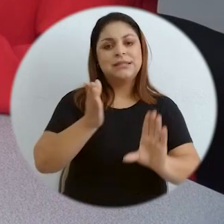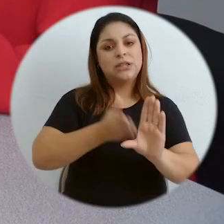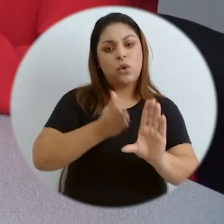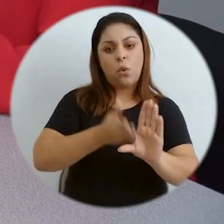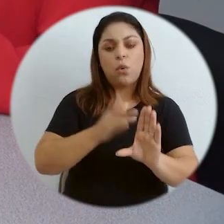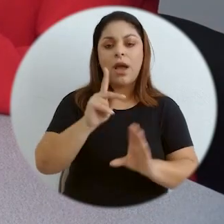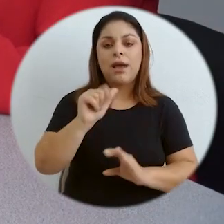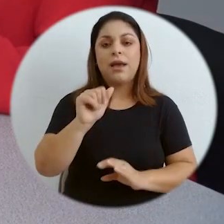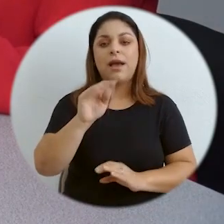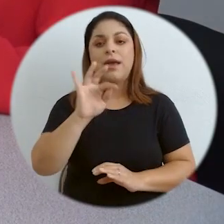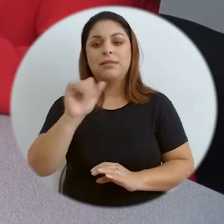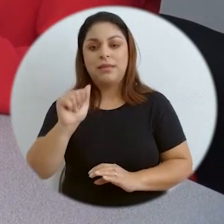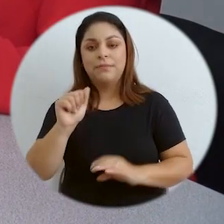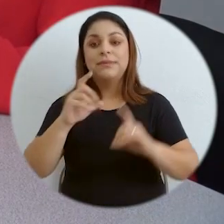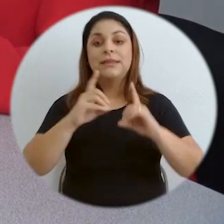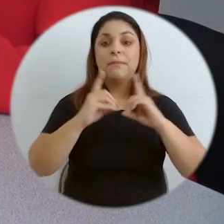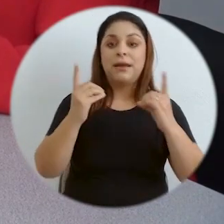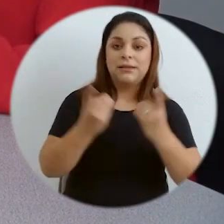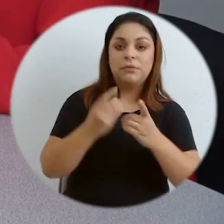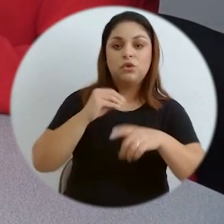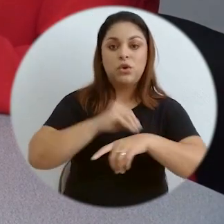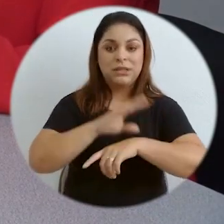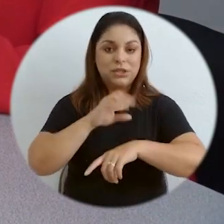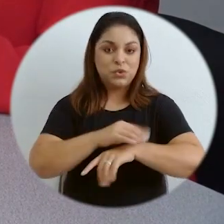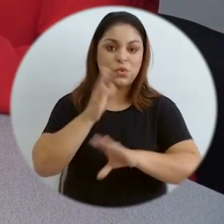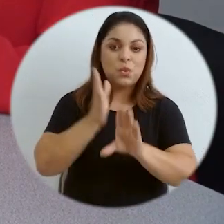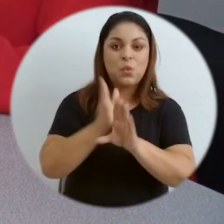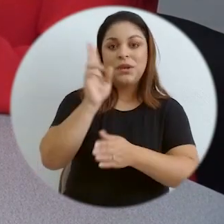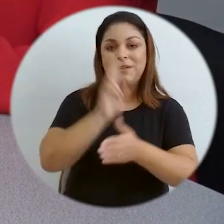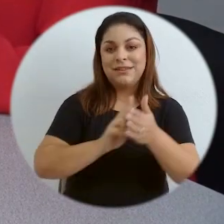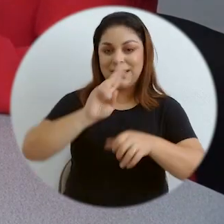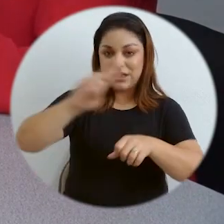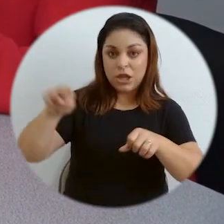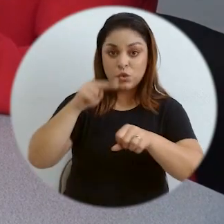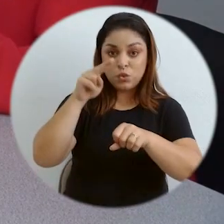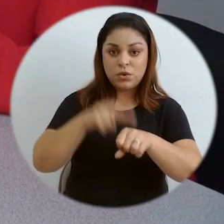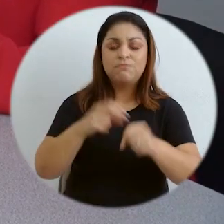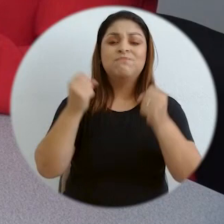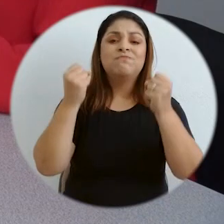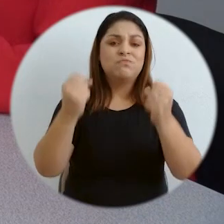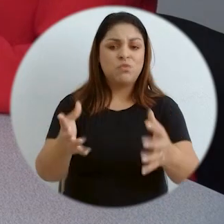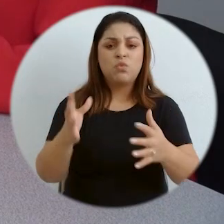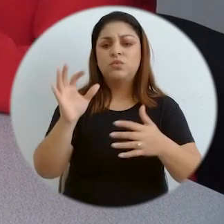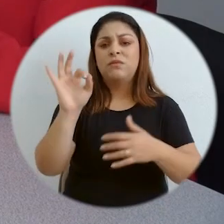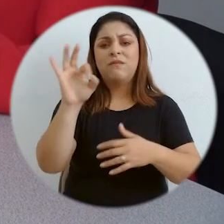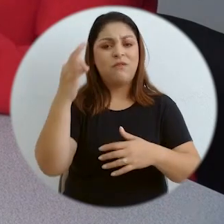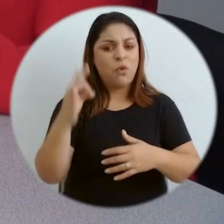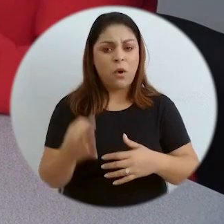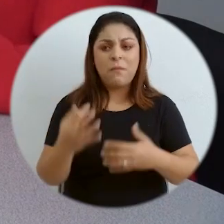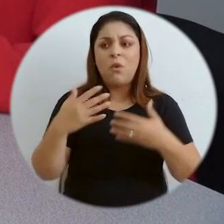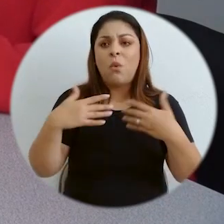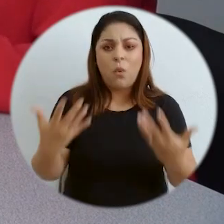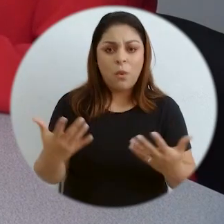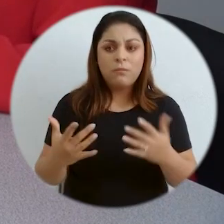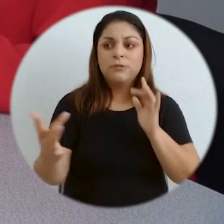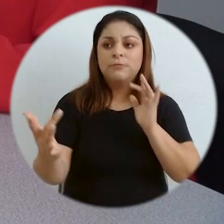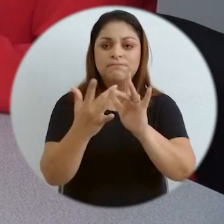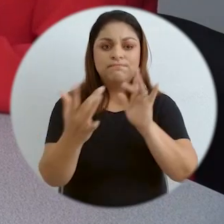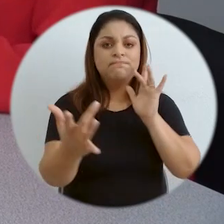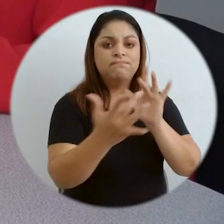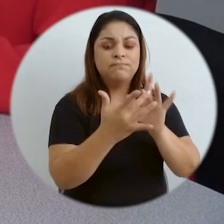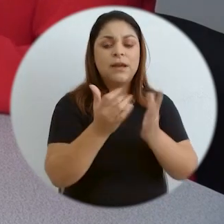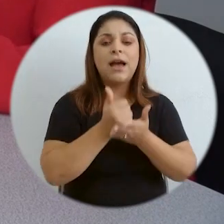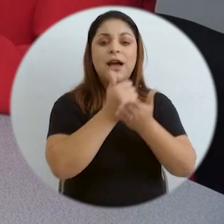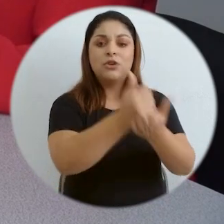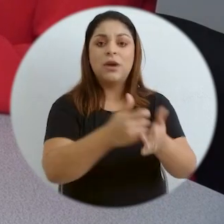la psicóloga Katia del Departamento de Orientación y Psicología de la Universidad Nacional. Muchas formas, muchos medios en los que podemos